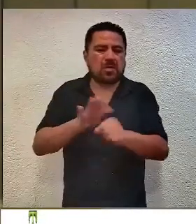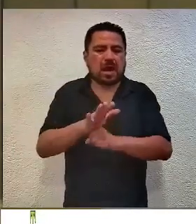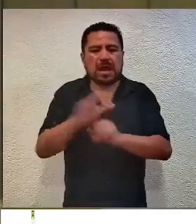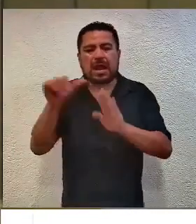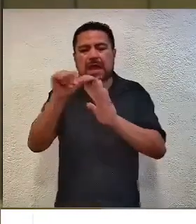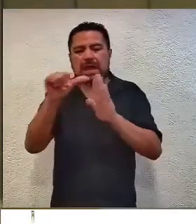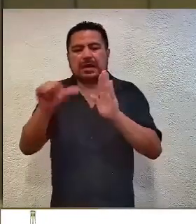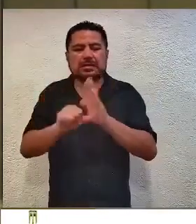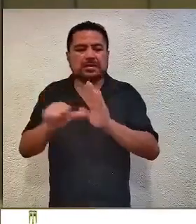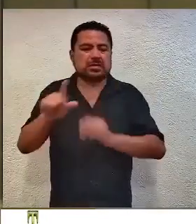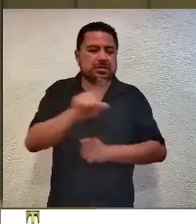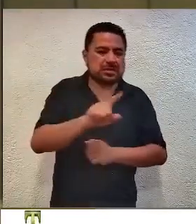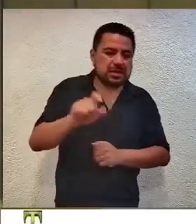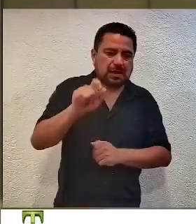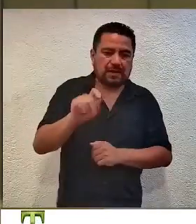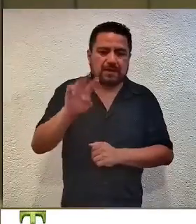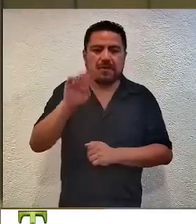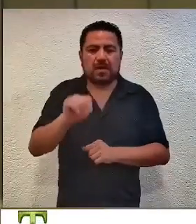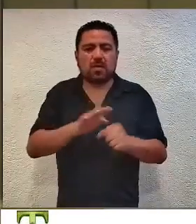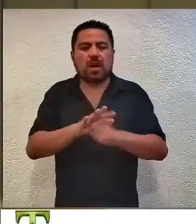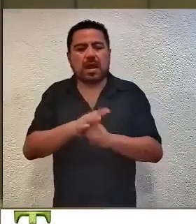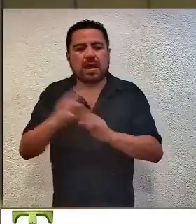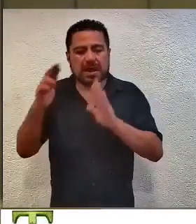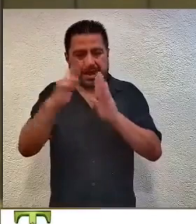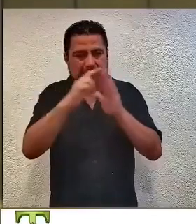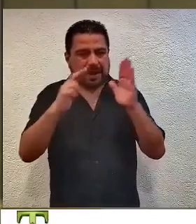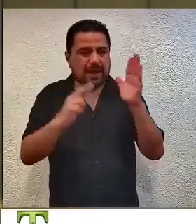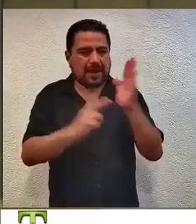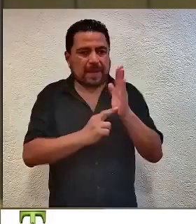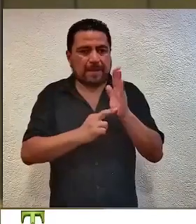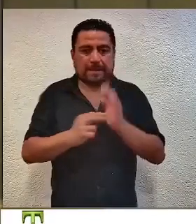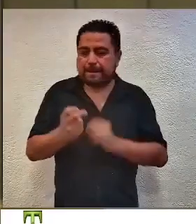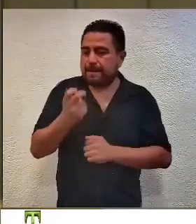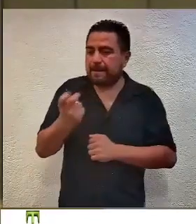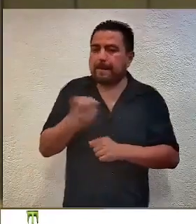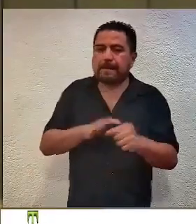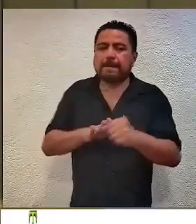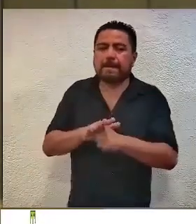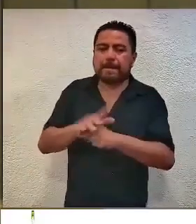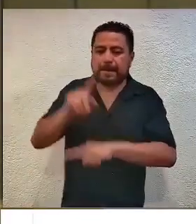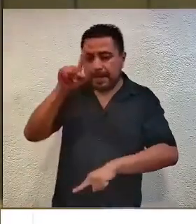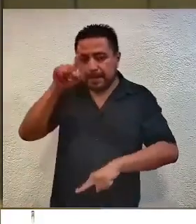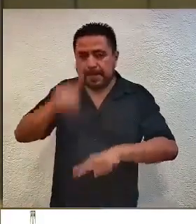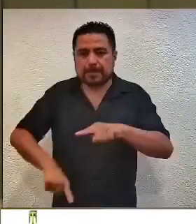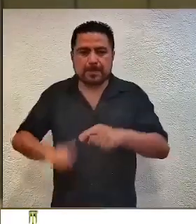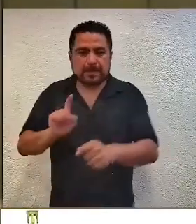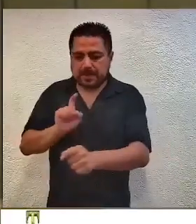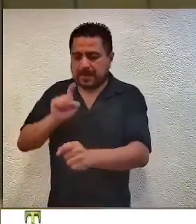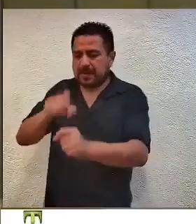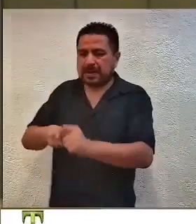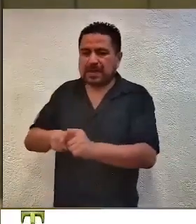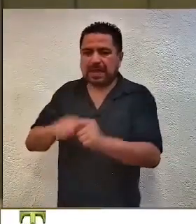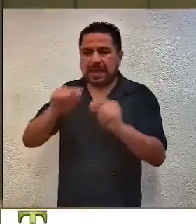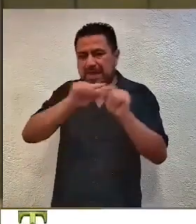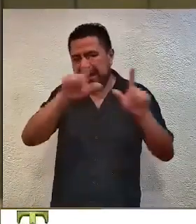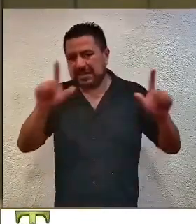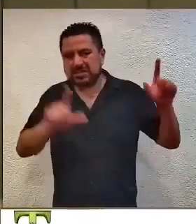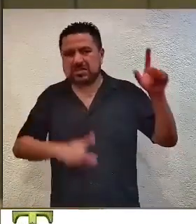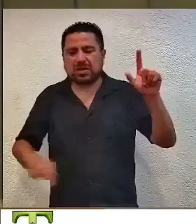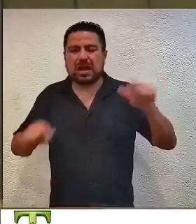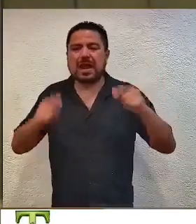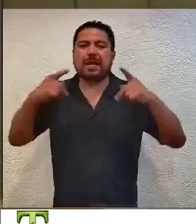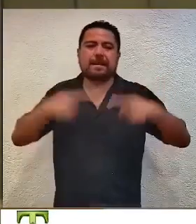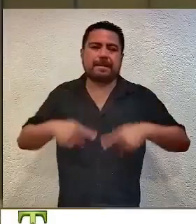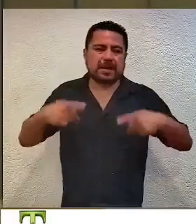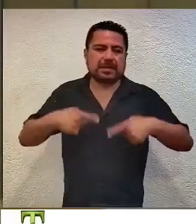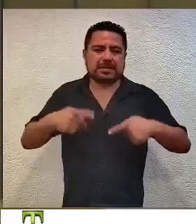artículo 129 del reglamento, esto es, la cancelación en el registro del Padrón Nacional de